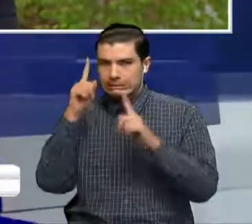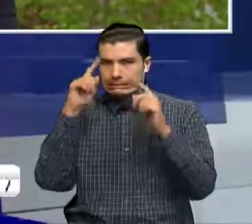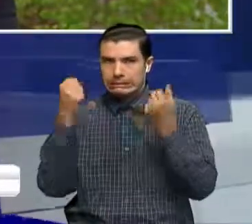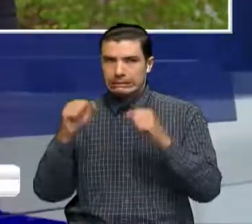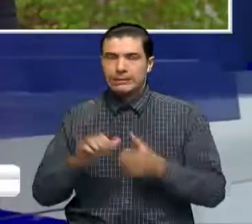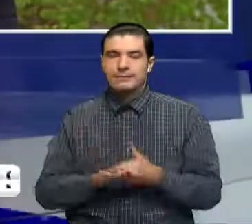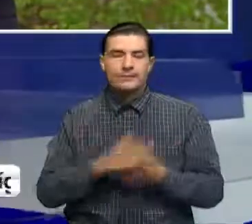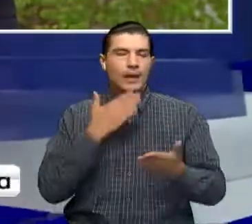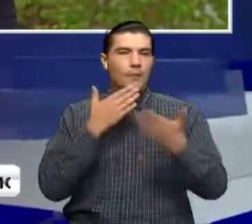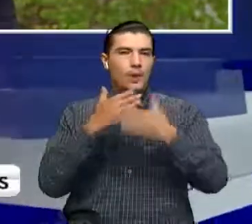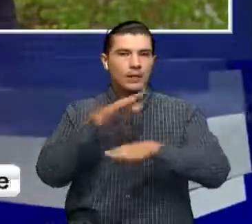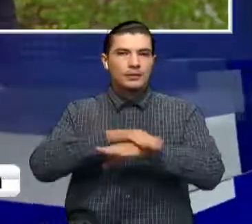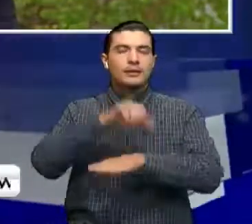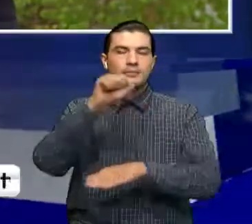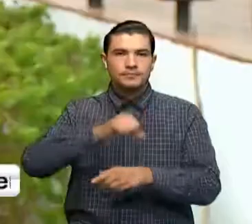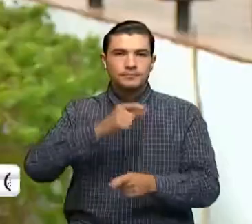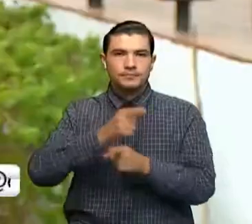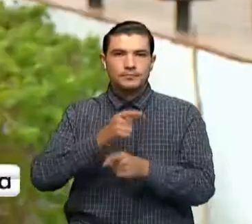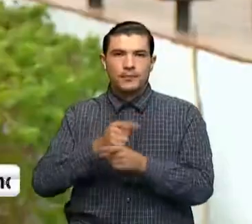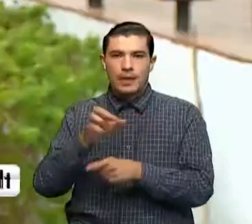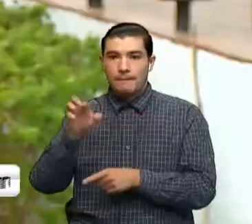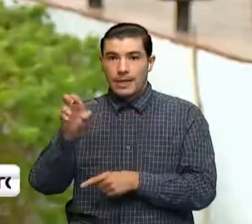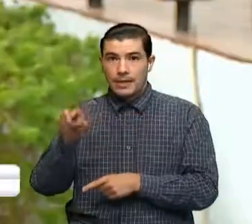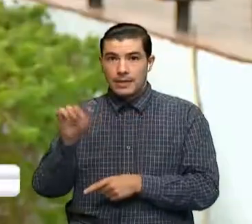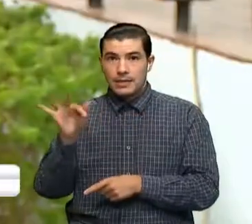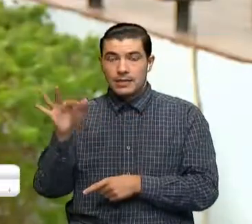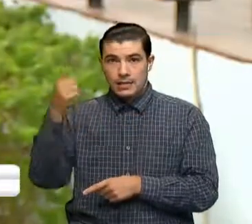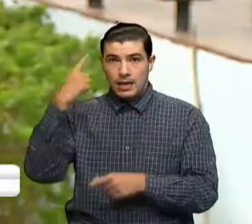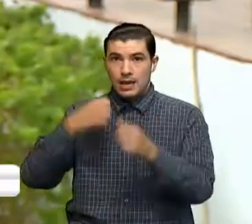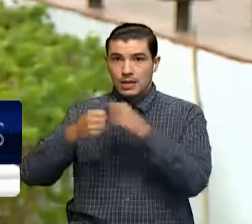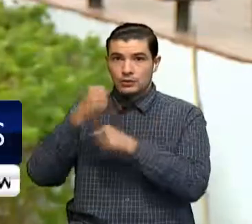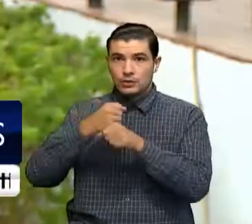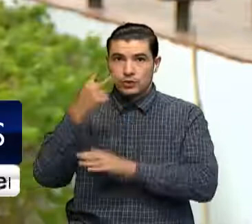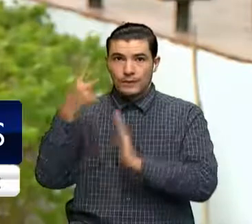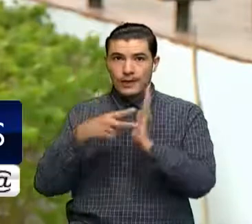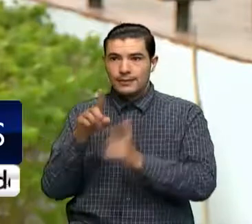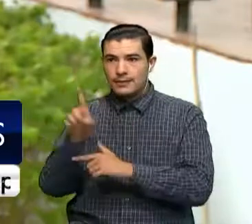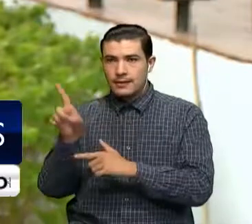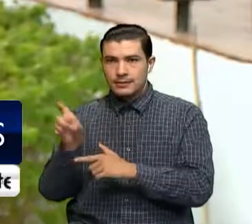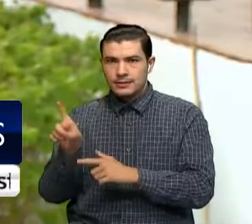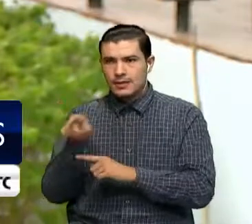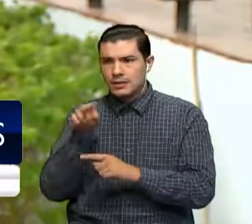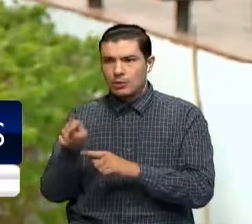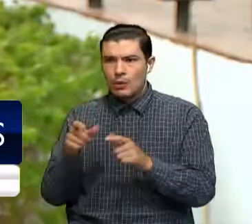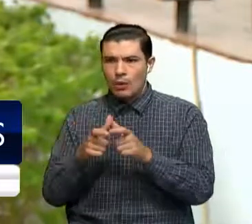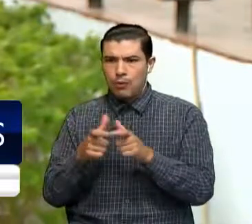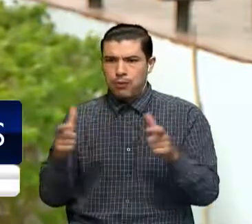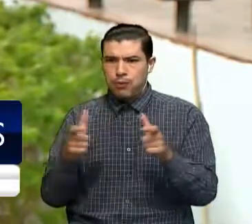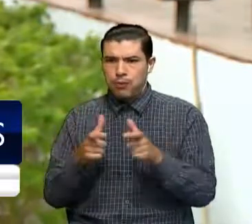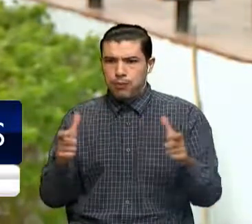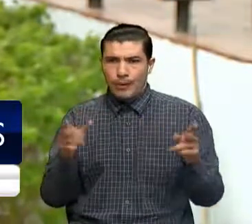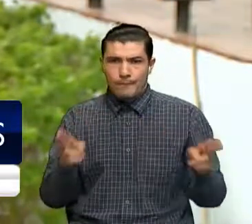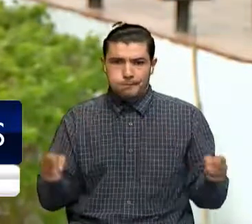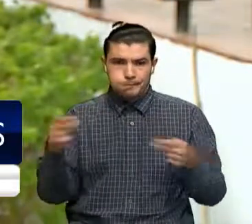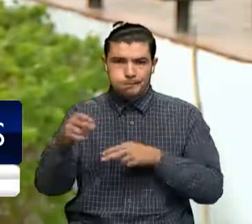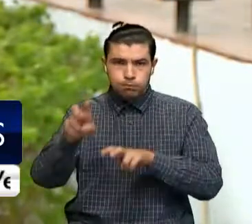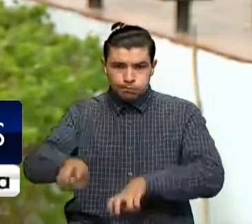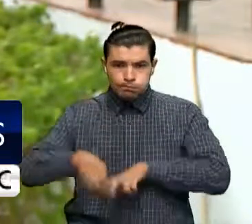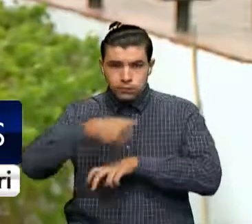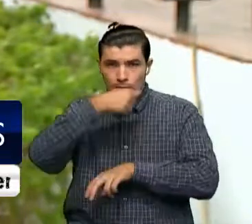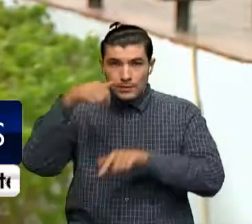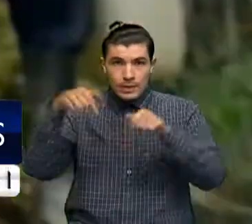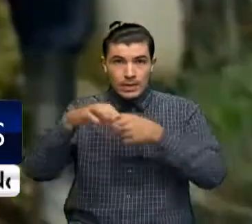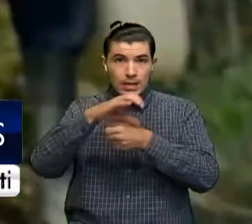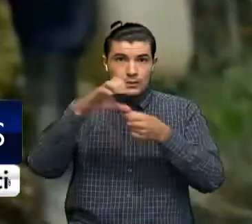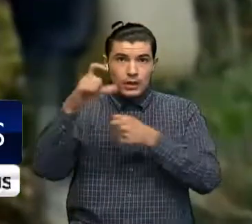buenas tardes pues según el país desde el año 2016 se ha presentado un considerable incremento de los cultivos ilícitos en